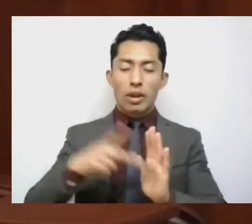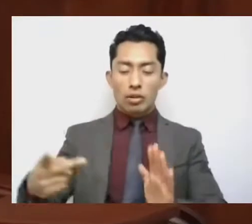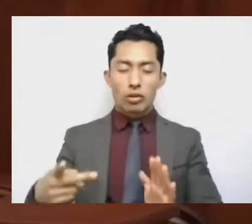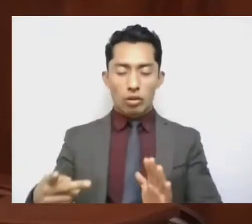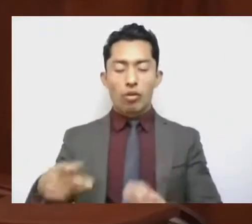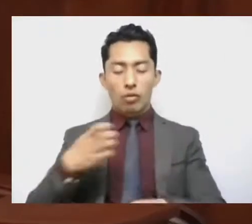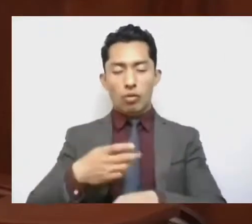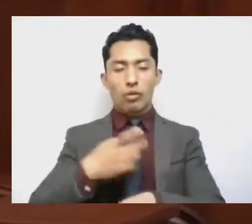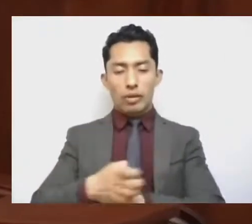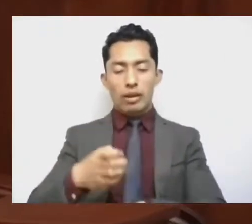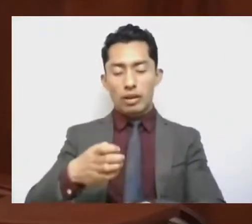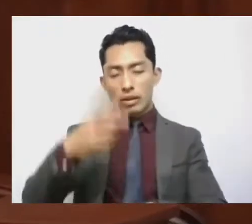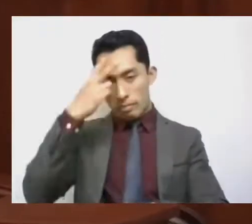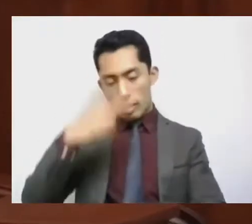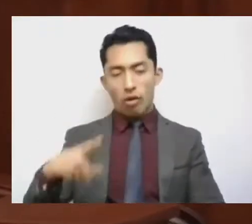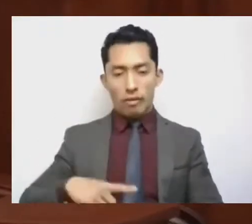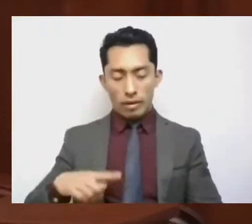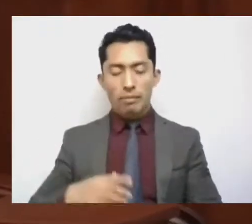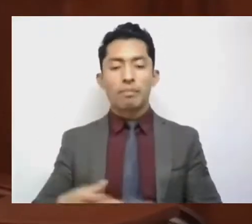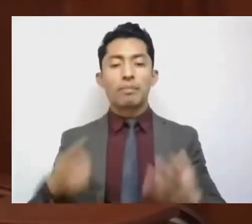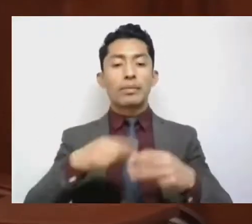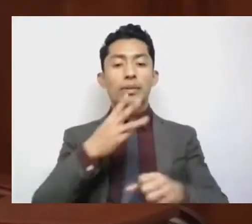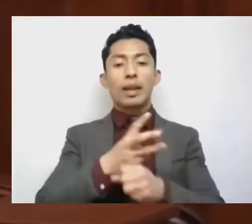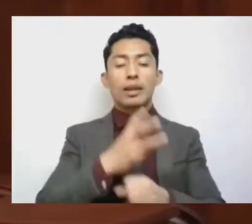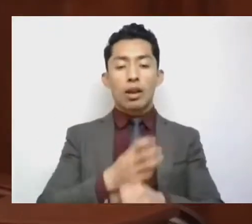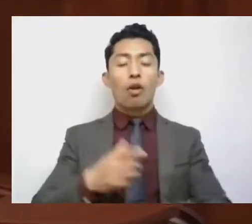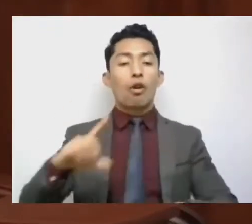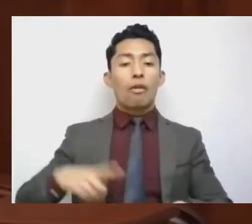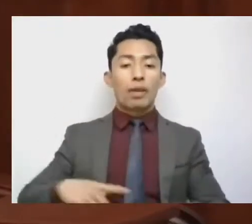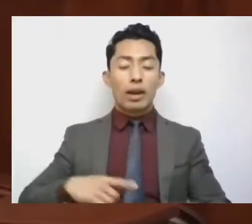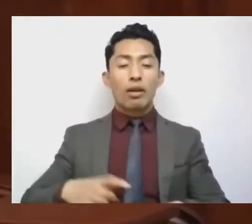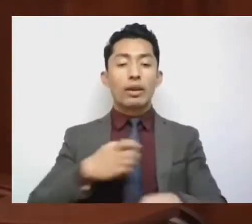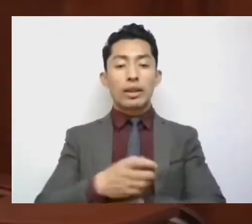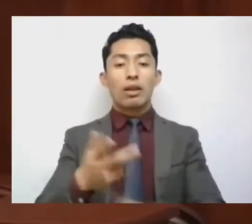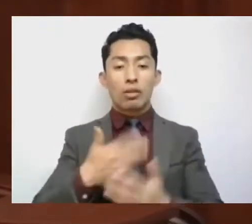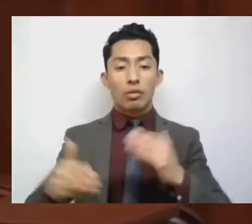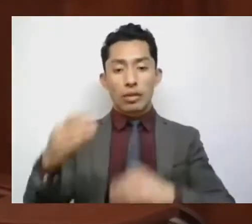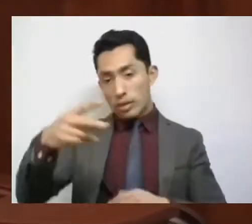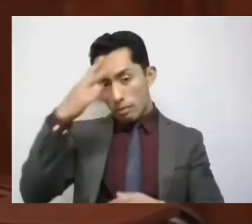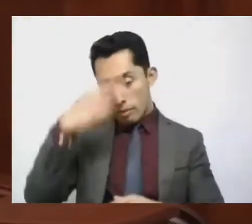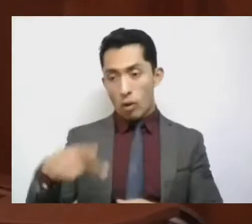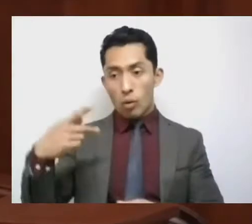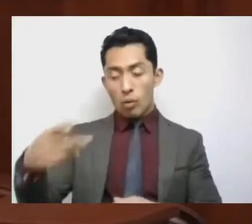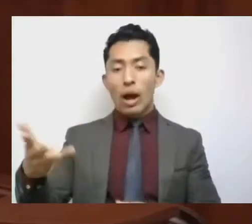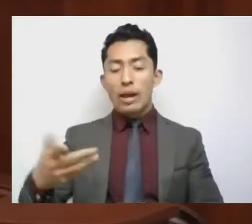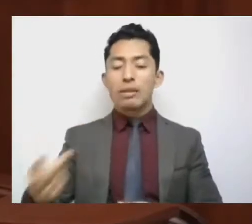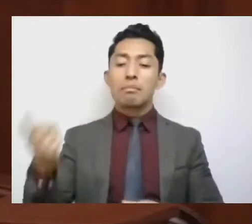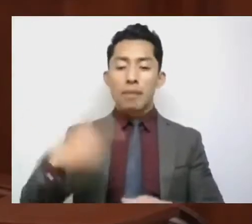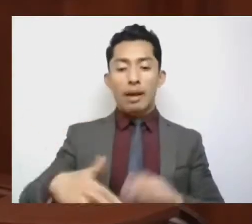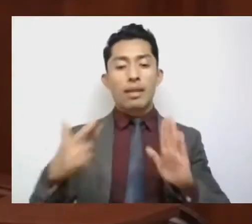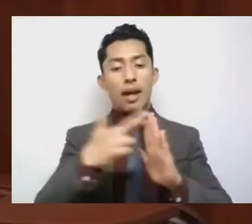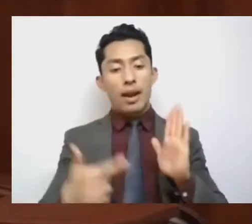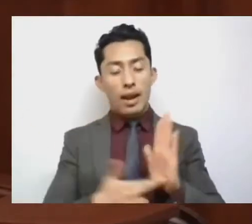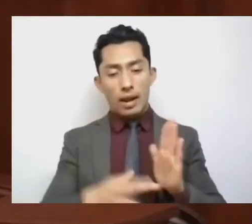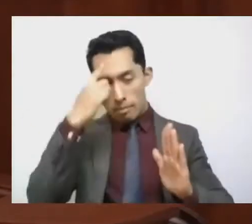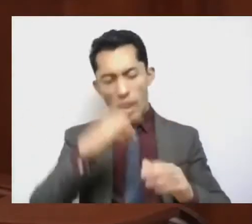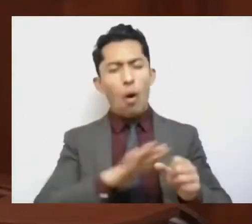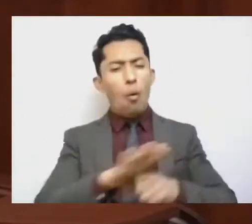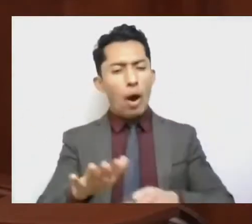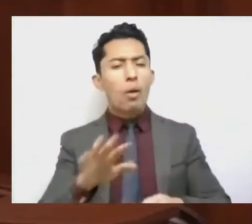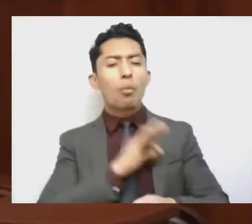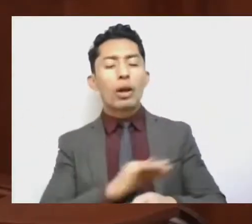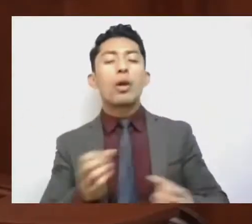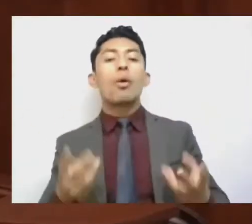Gaceta de Gobierno. Tercero, el Gobierno del Estado Libre y Soberano de México emitirá el reglamento del registro estatal de